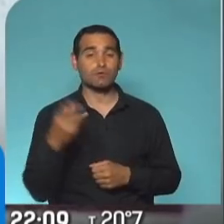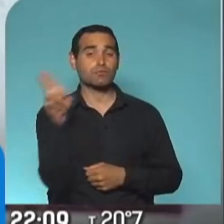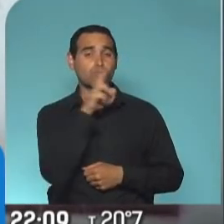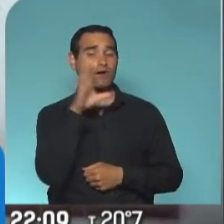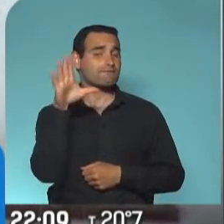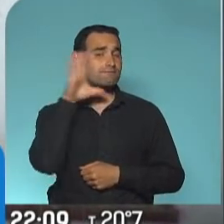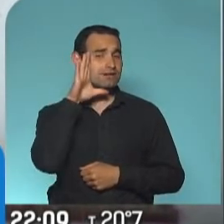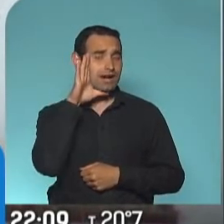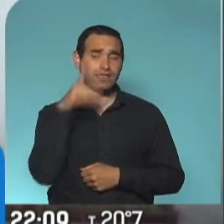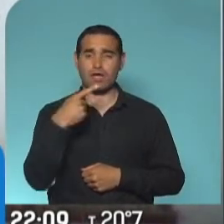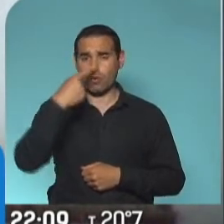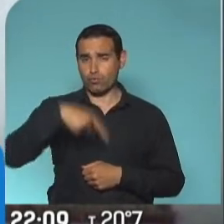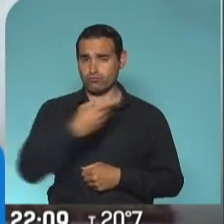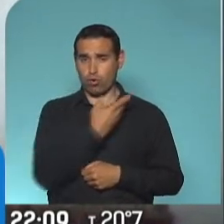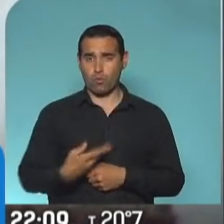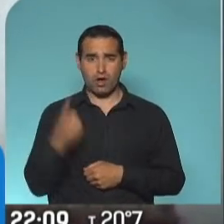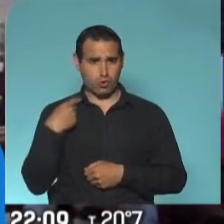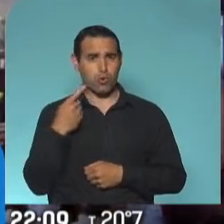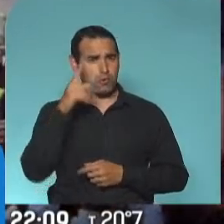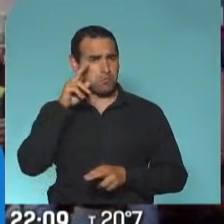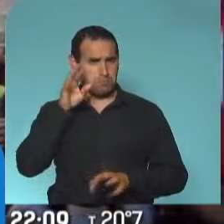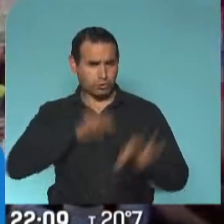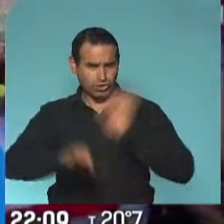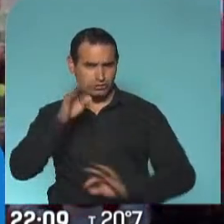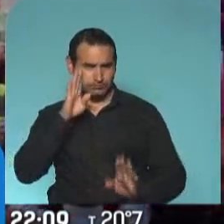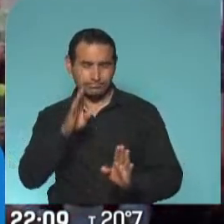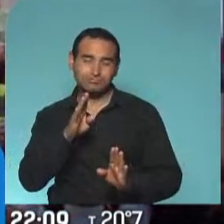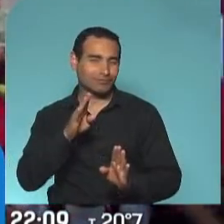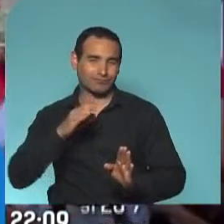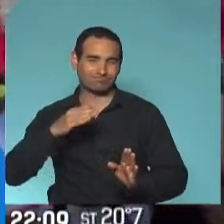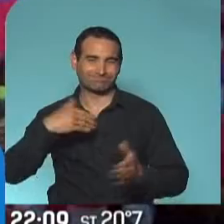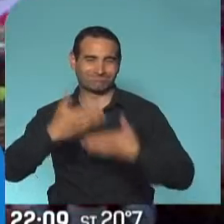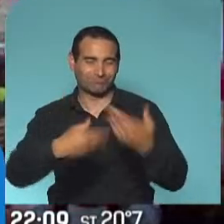Bachelet inició su último gobierno con ese proyecto en mente, pero no pudo avanzar